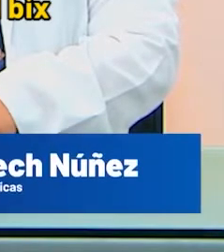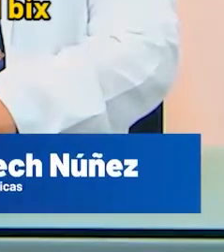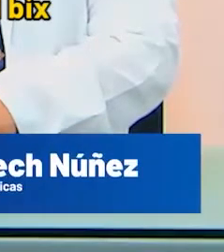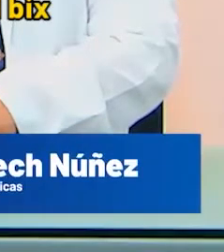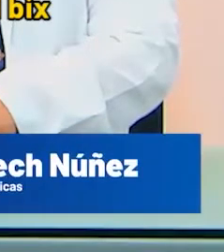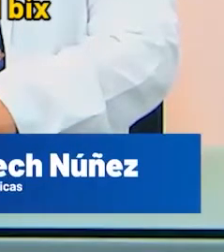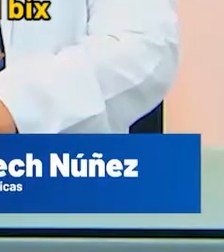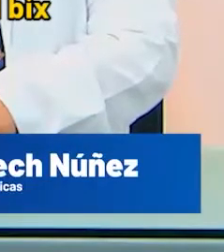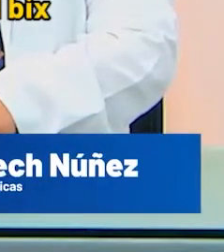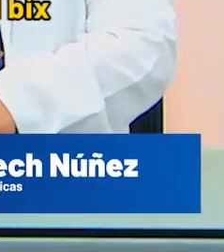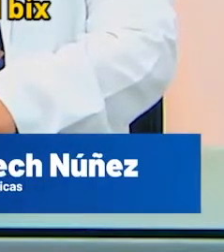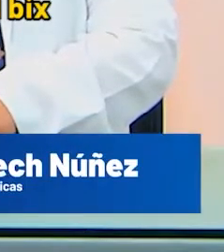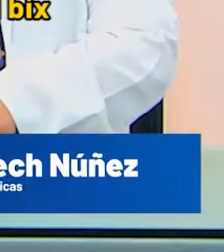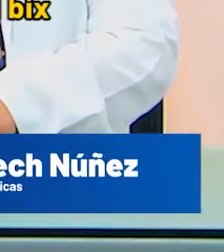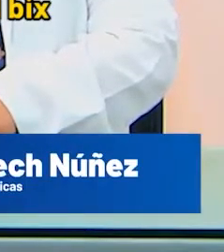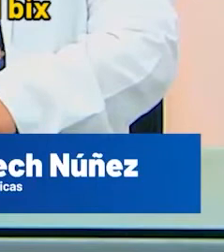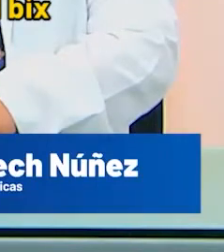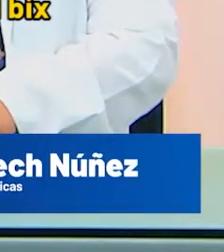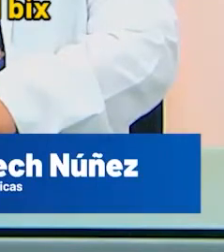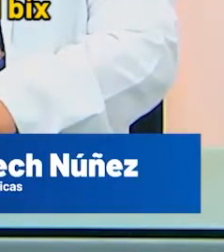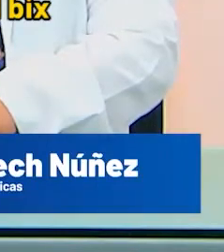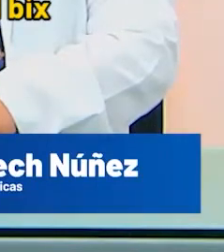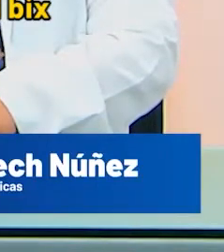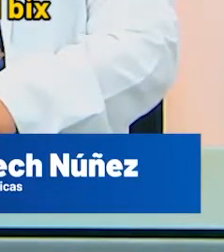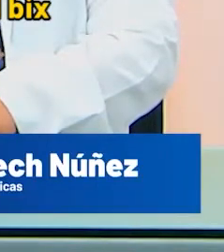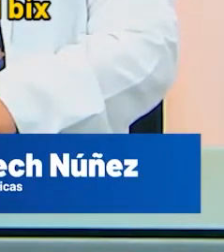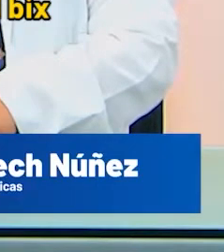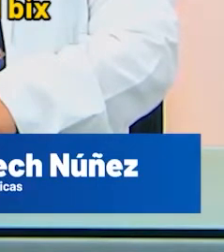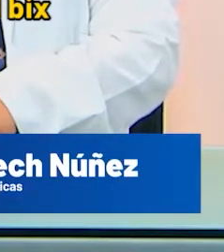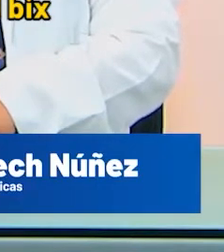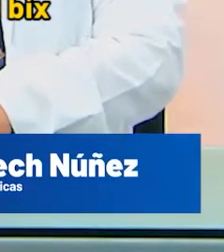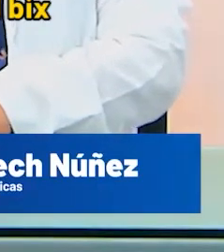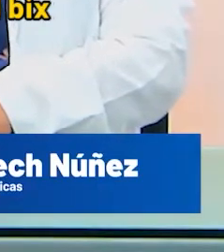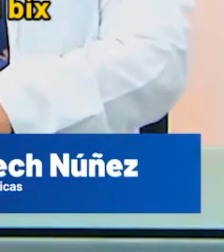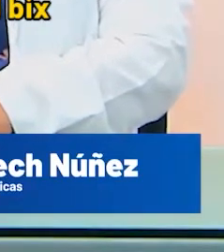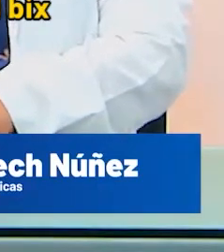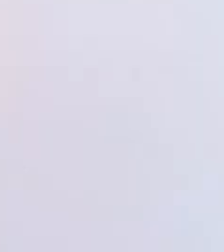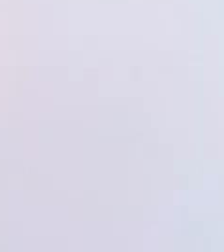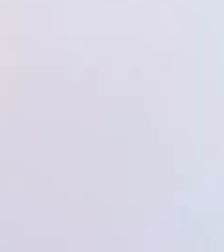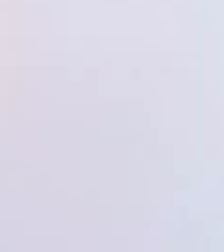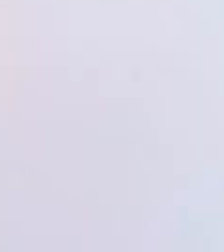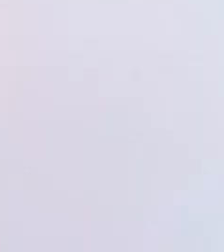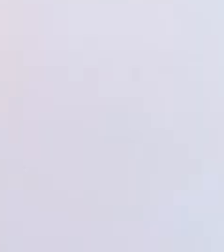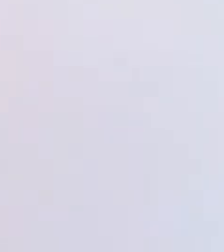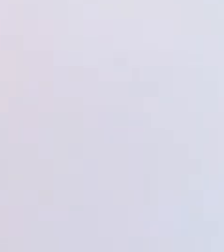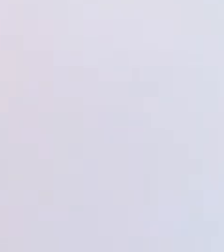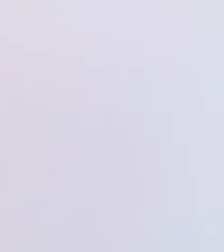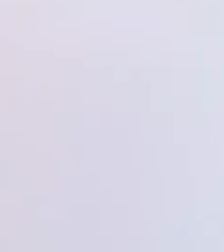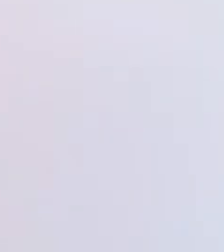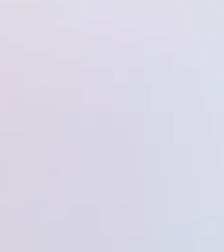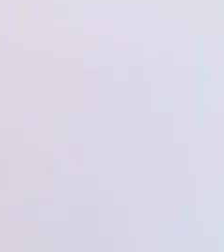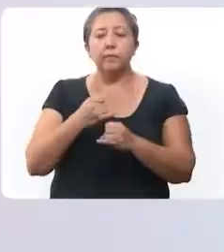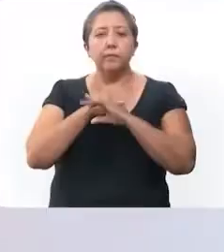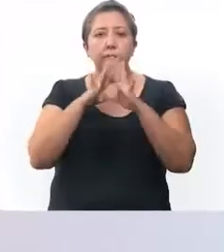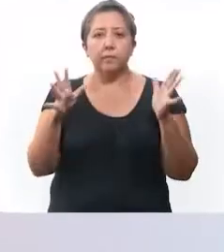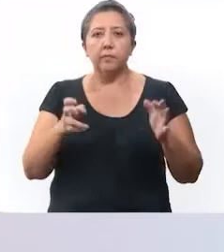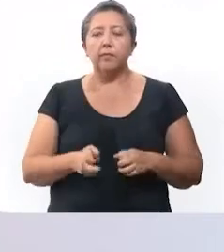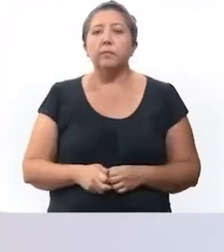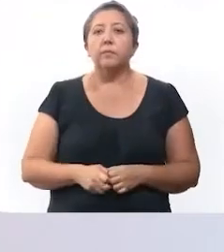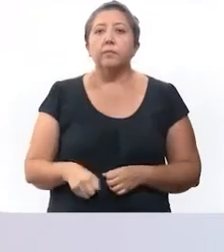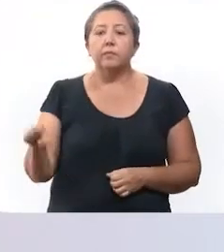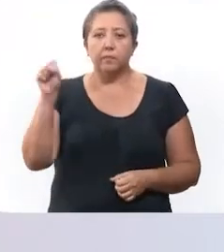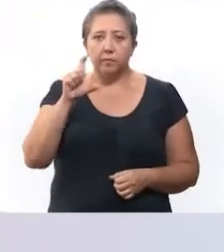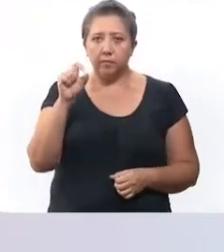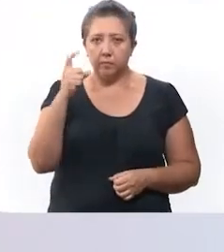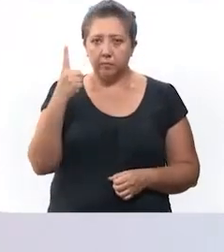Buenas tardes. Nos disponemos a dar el parte médico relacionado con el COVID-19 en Yucatán. Adelante, doctora. Gracias, doctora. Buenas tardes. Este es el parte médico de